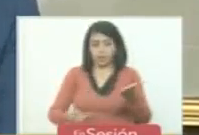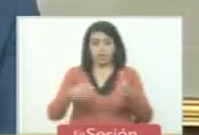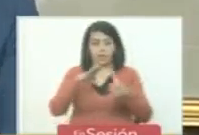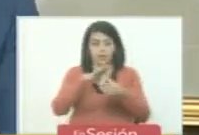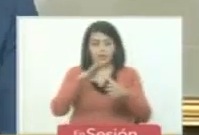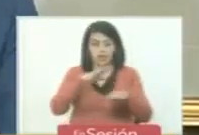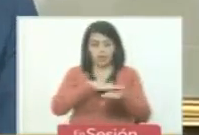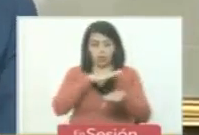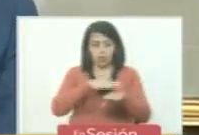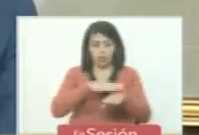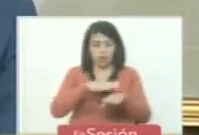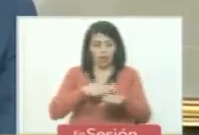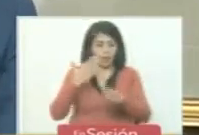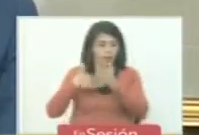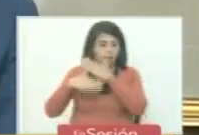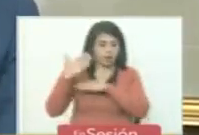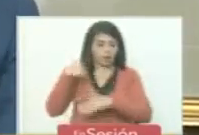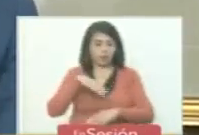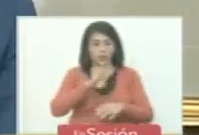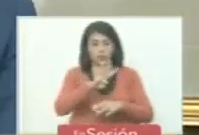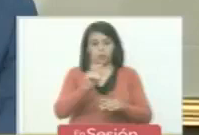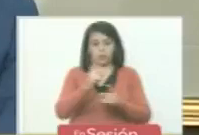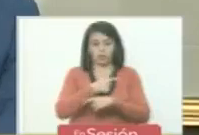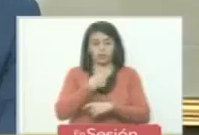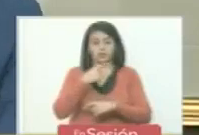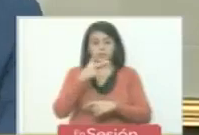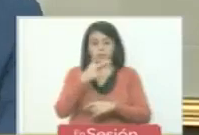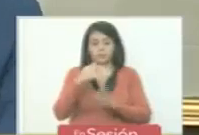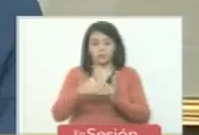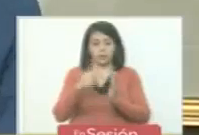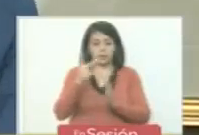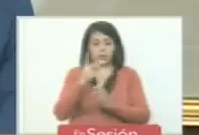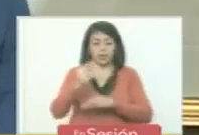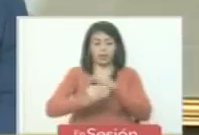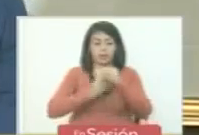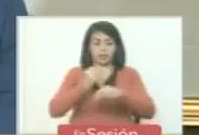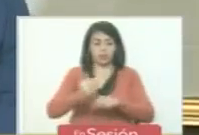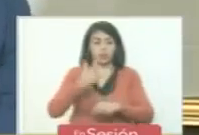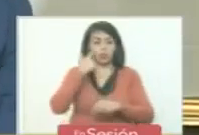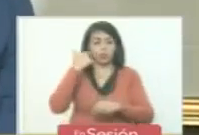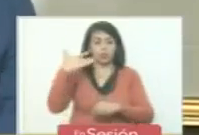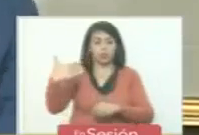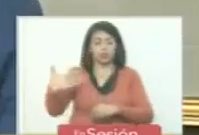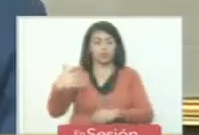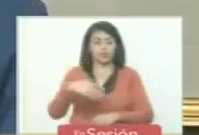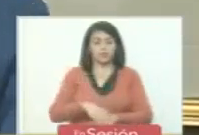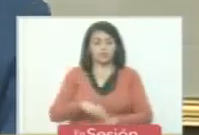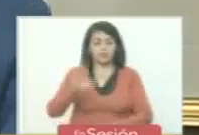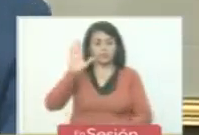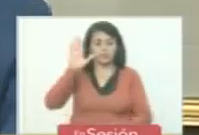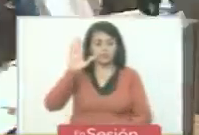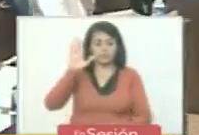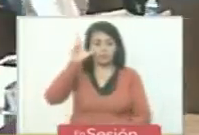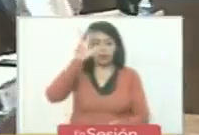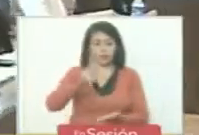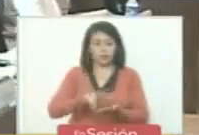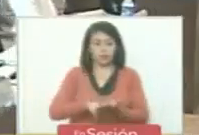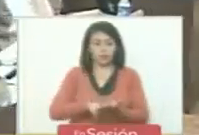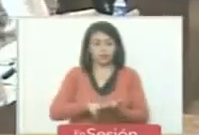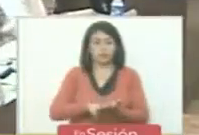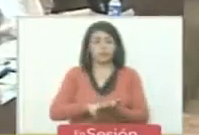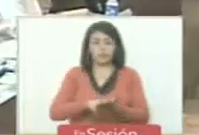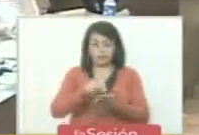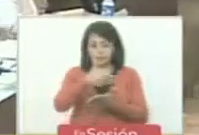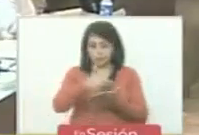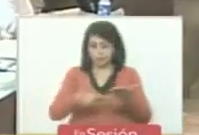sesión ordinaria del día jueves 4 de agosto de 2022, si no se manifestaron con la señal de costumbre, queda aprobada el